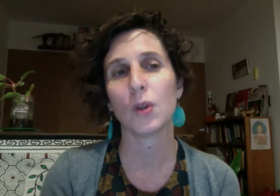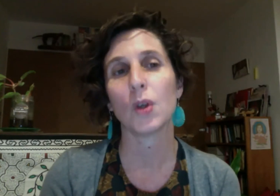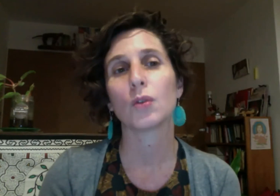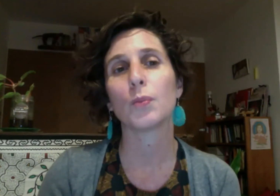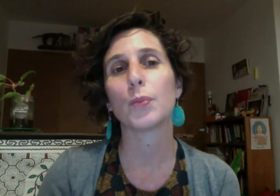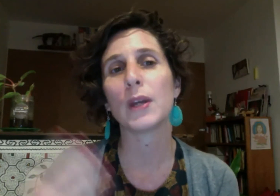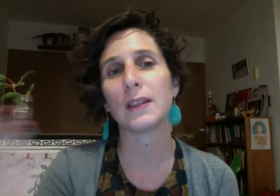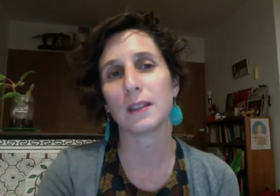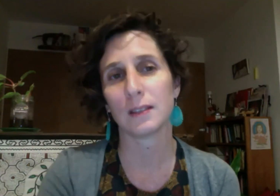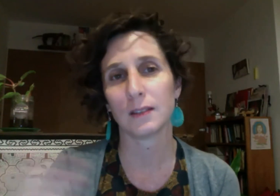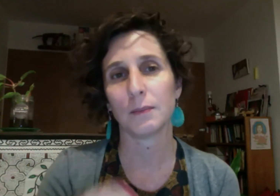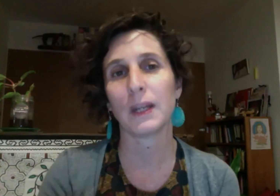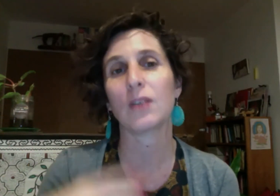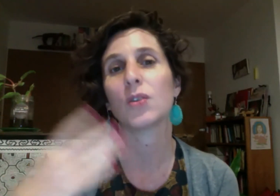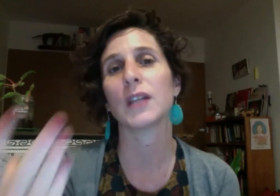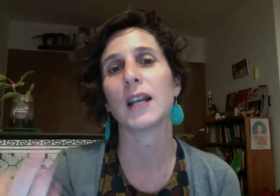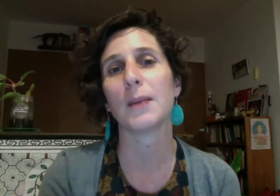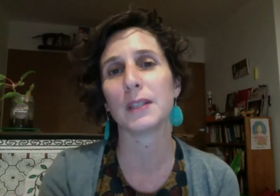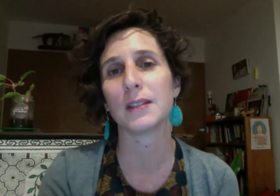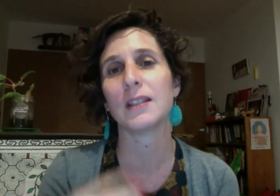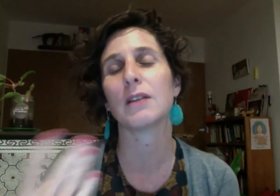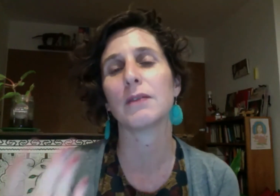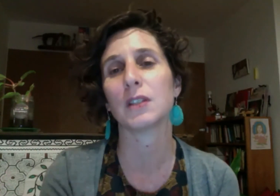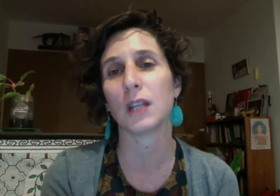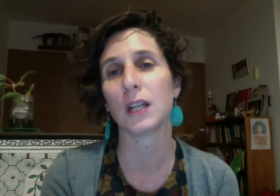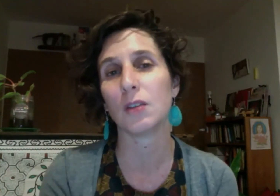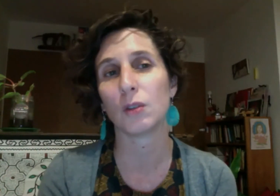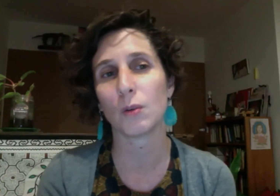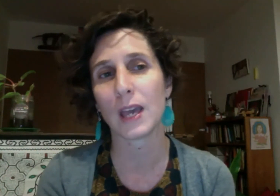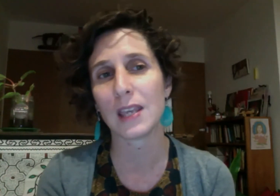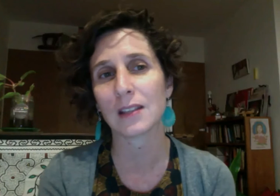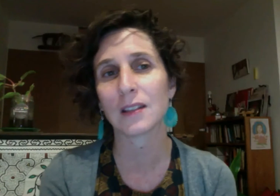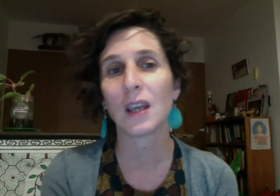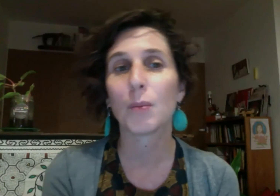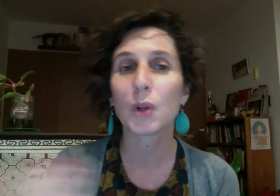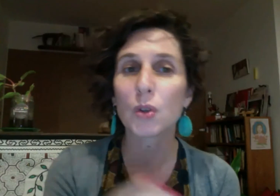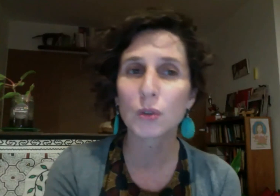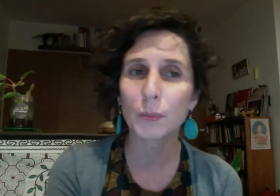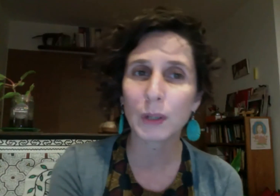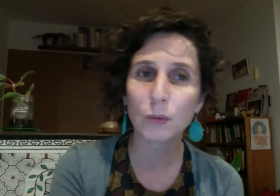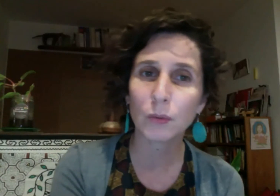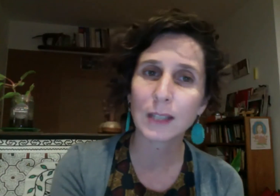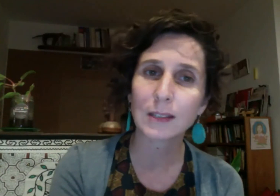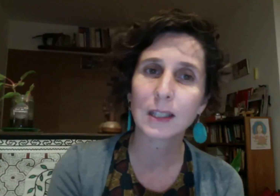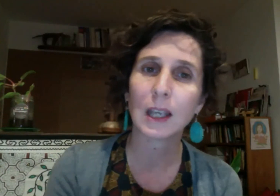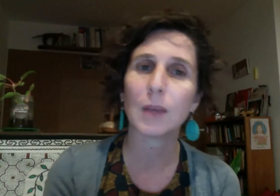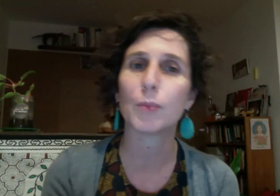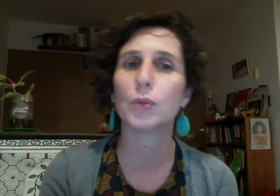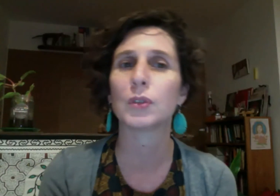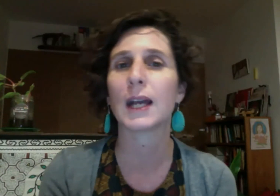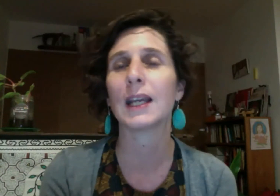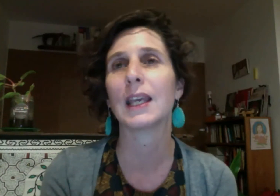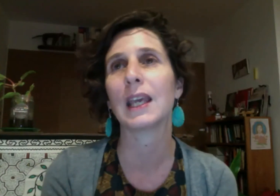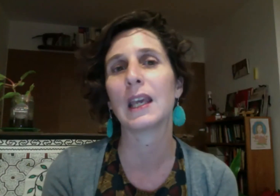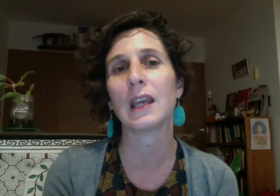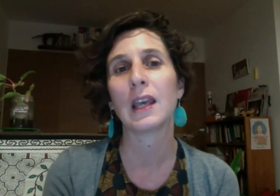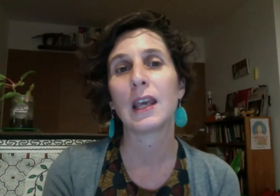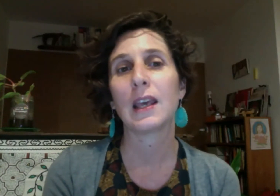¿no? Son puentes para conocer las piezas y reflexionar en torno a ellas, pero no son preguntas que